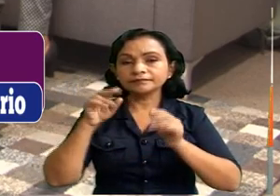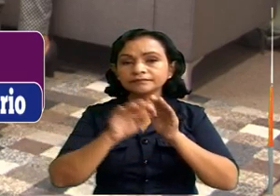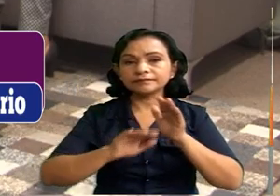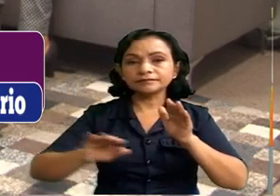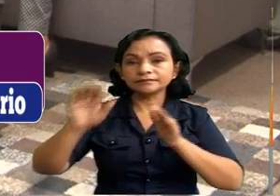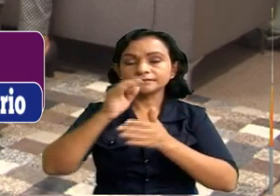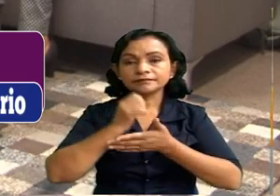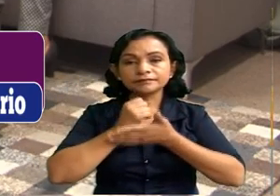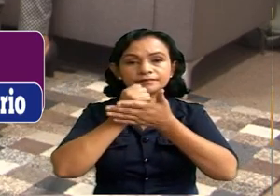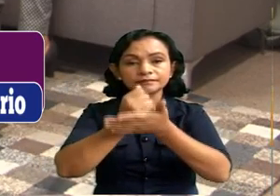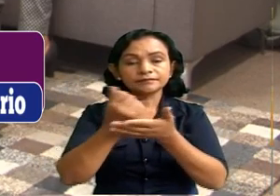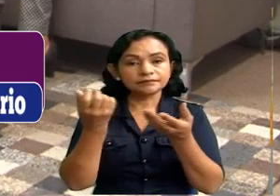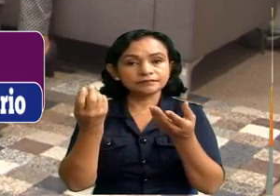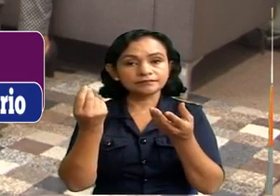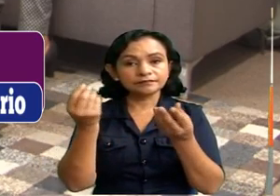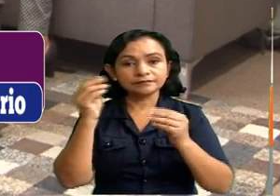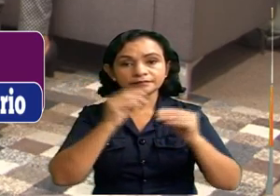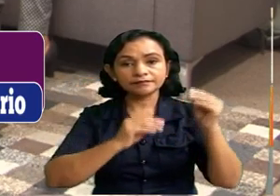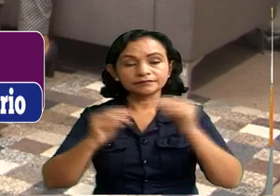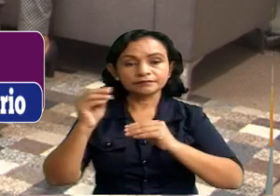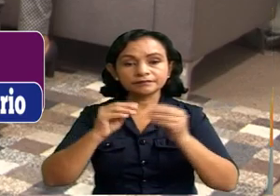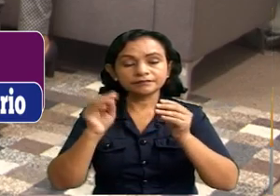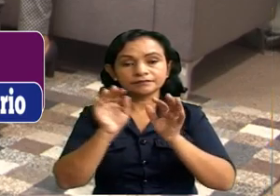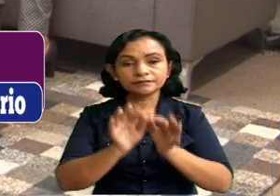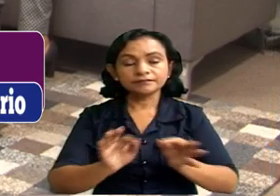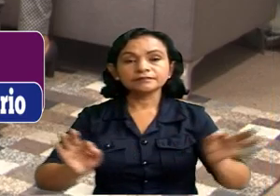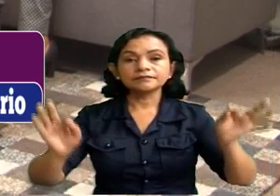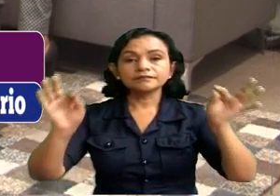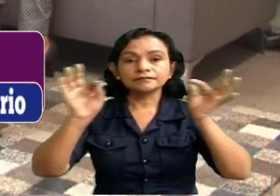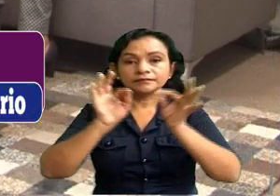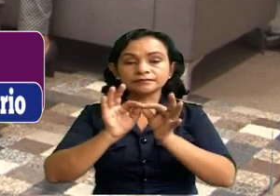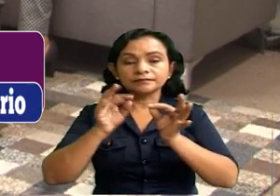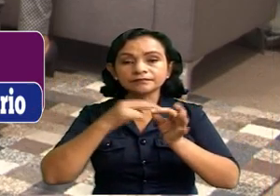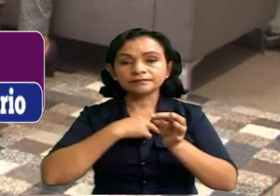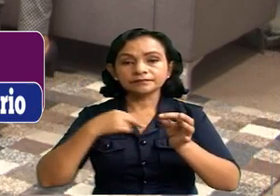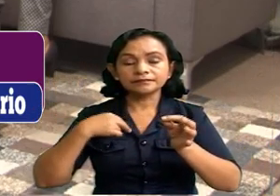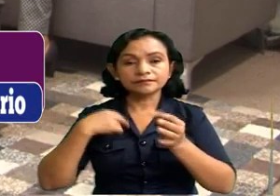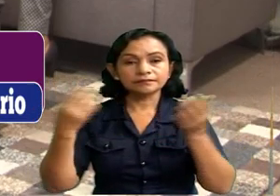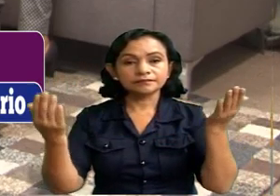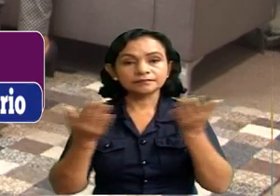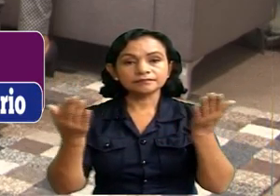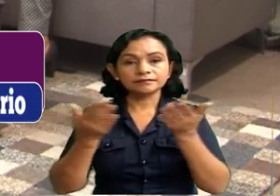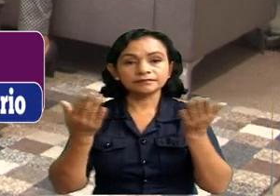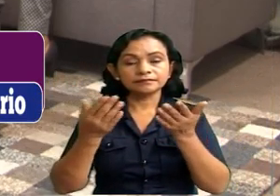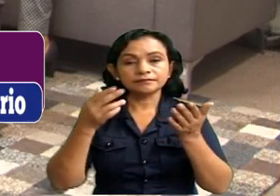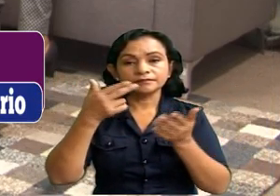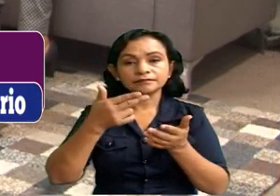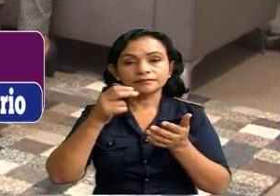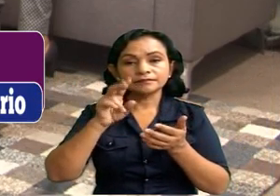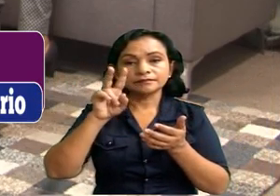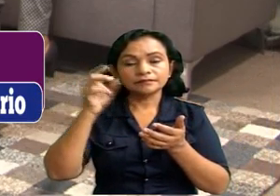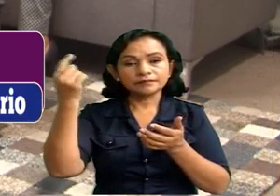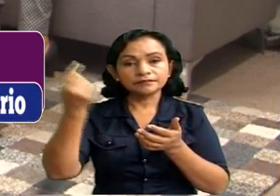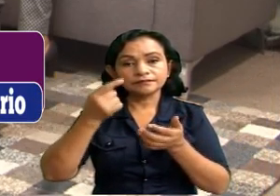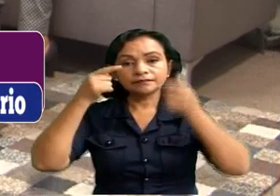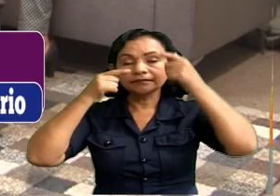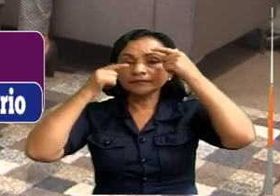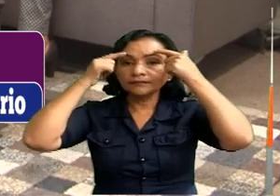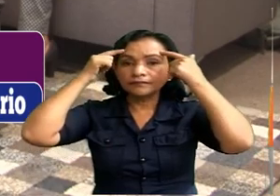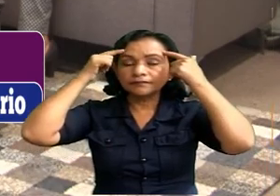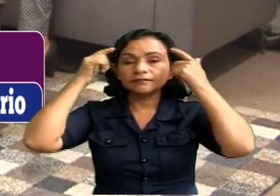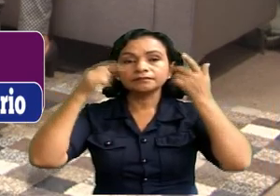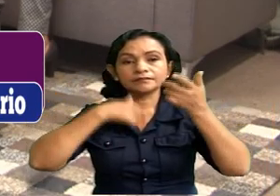ayuda económica y social, lo más importante es cómo Chávez vino a revolucionar las ideas en el pueblo latinoamericano,